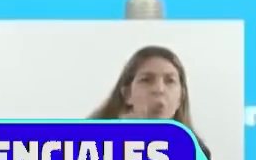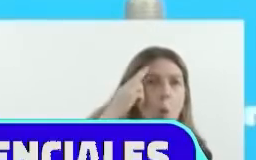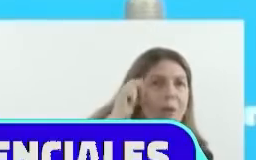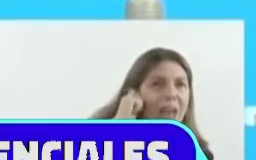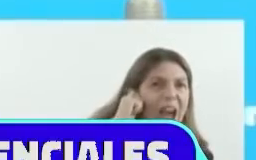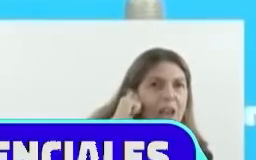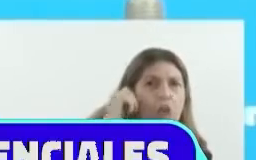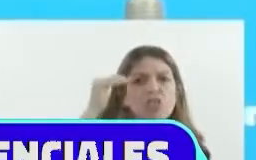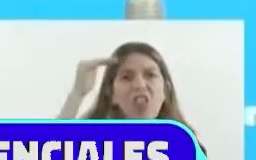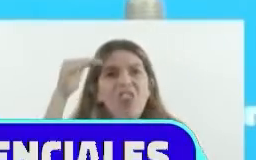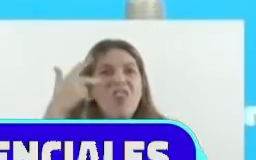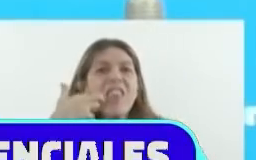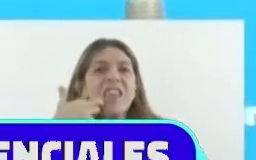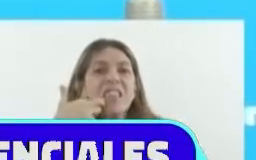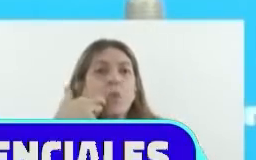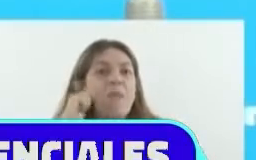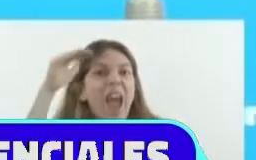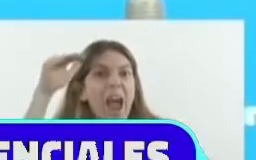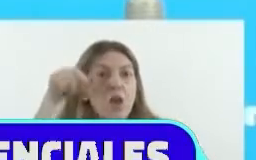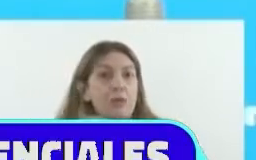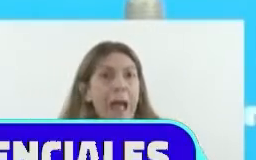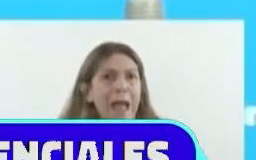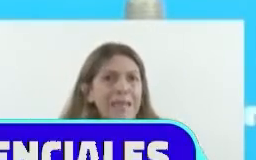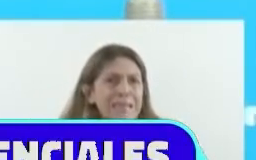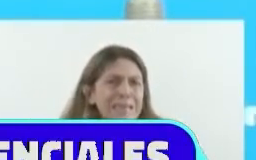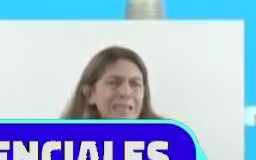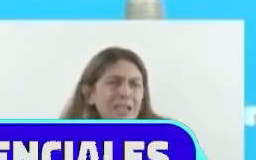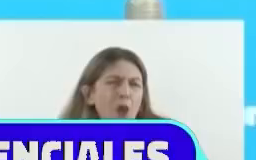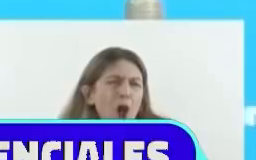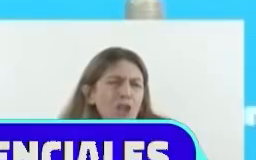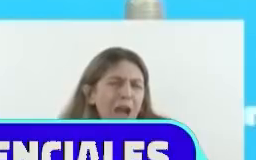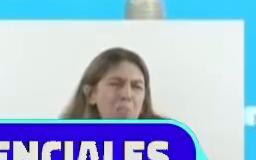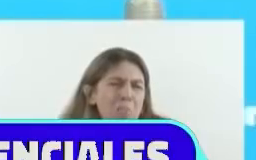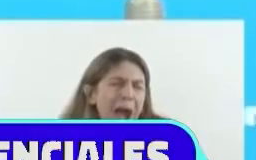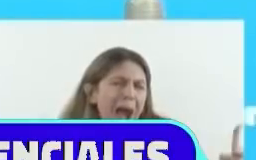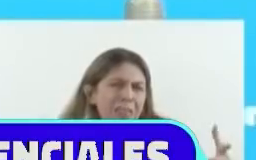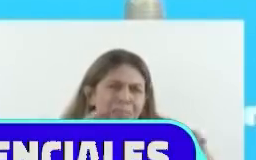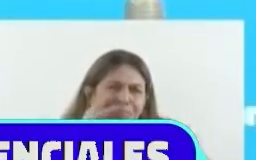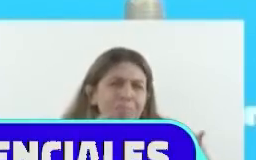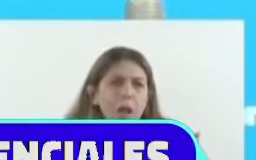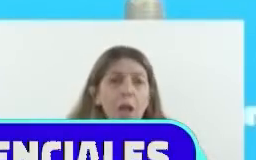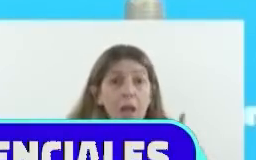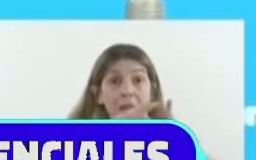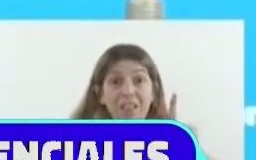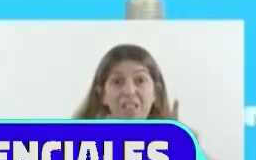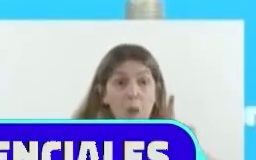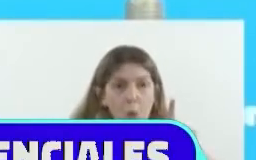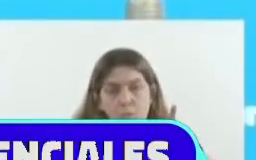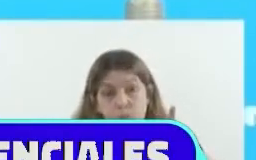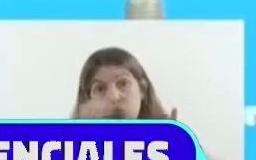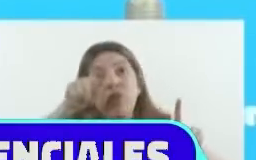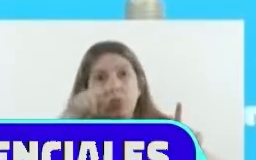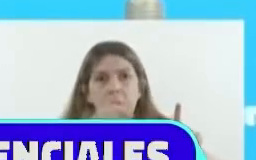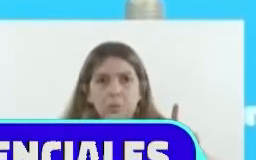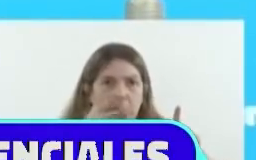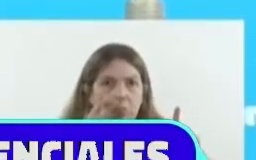años. La curva allí es exponencial al crecimiento. Le he señalado también,